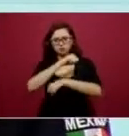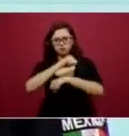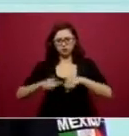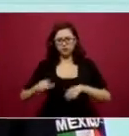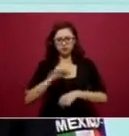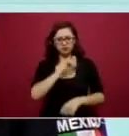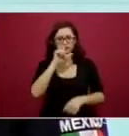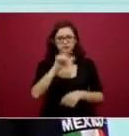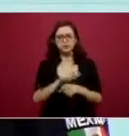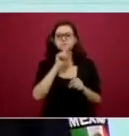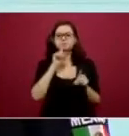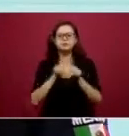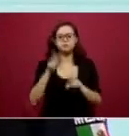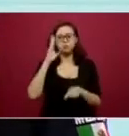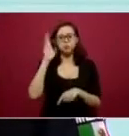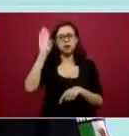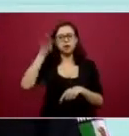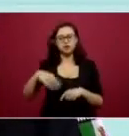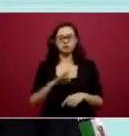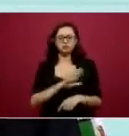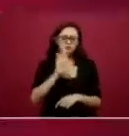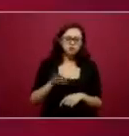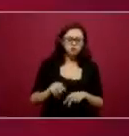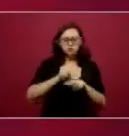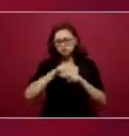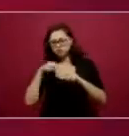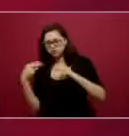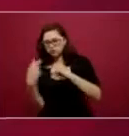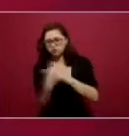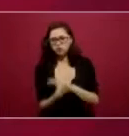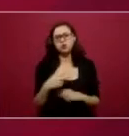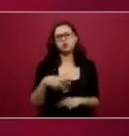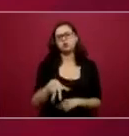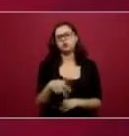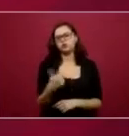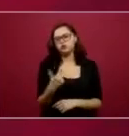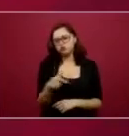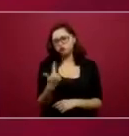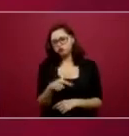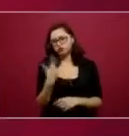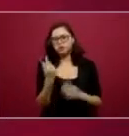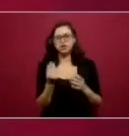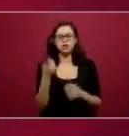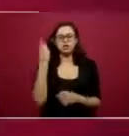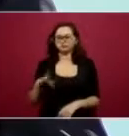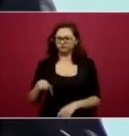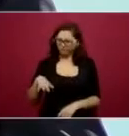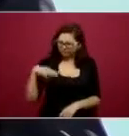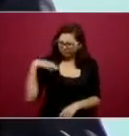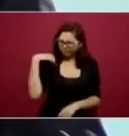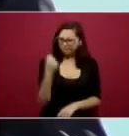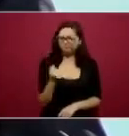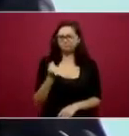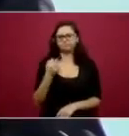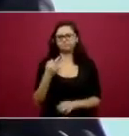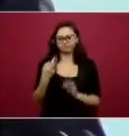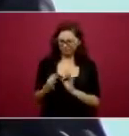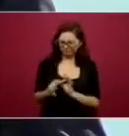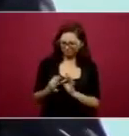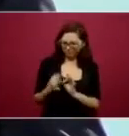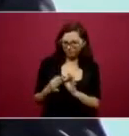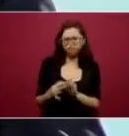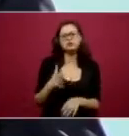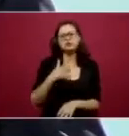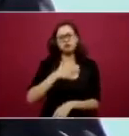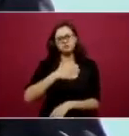Núñez Márquez, y el contraalmirante de la Secretaría de Marina, diplomado del Estado Mayor retirado, Gabriel García Chávez. La Guardia Nacional